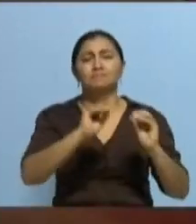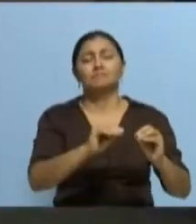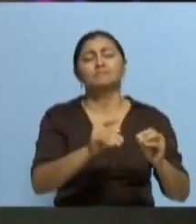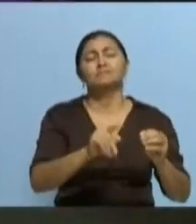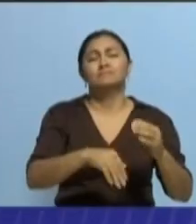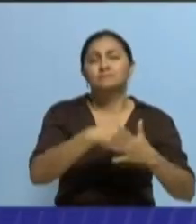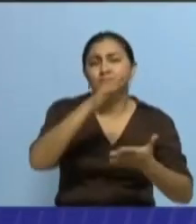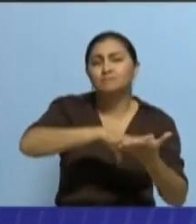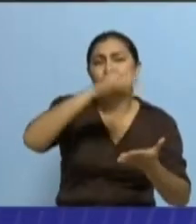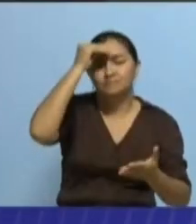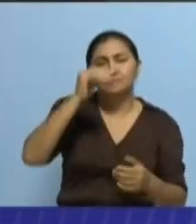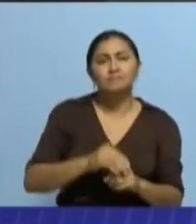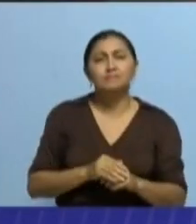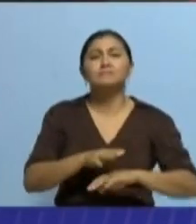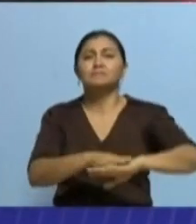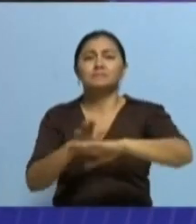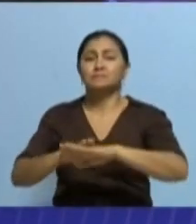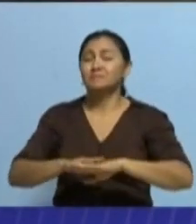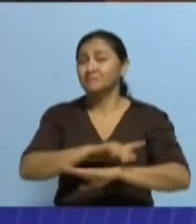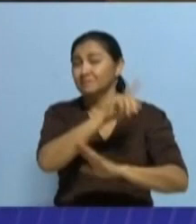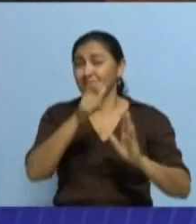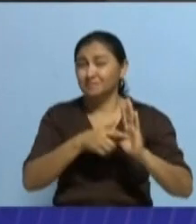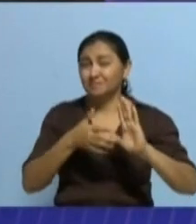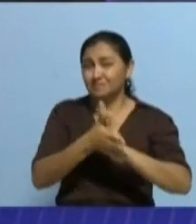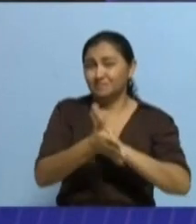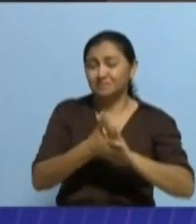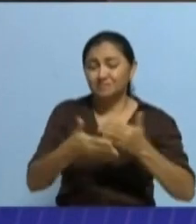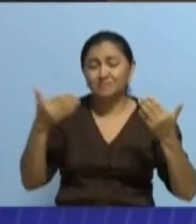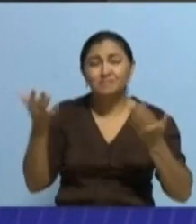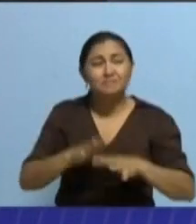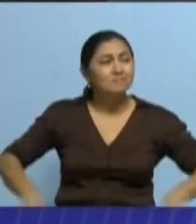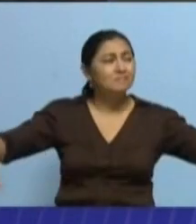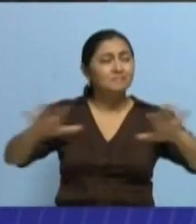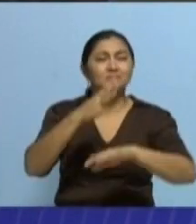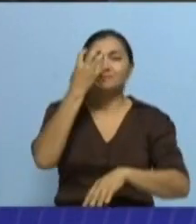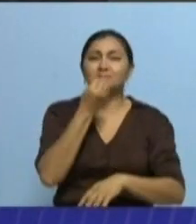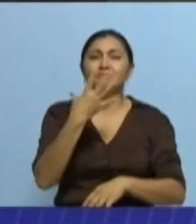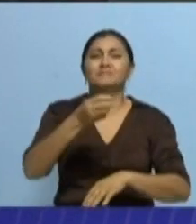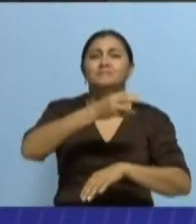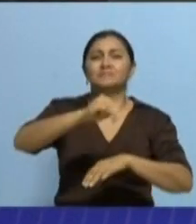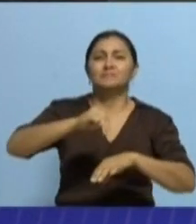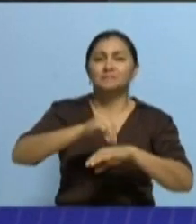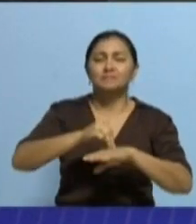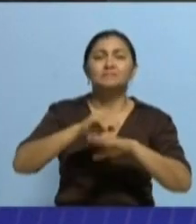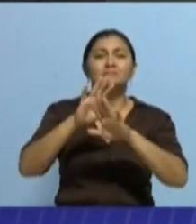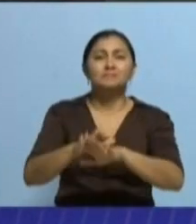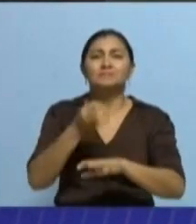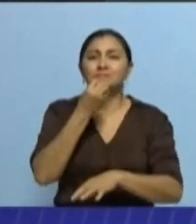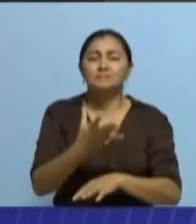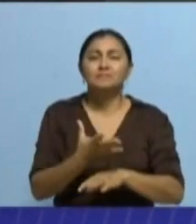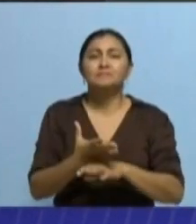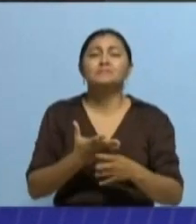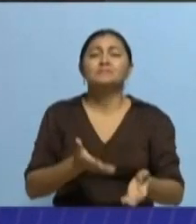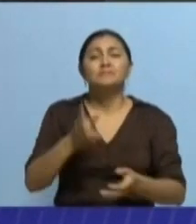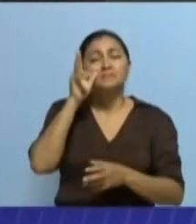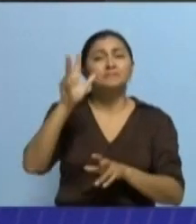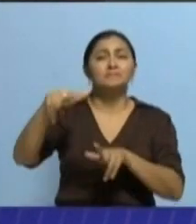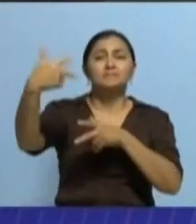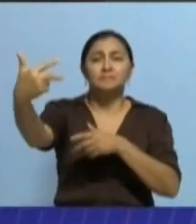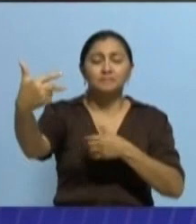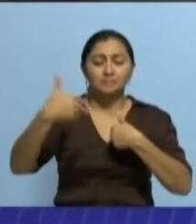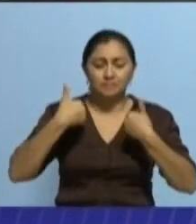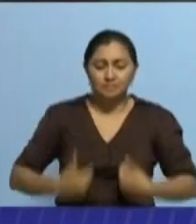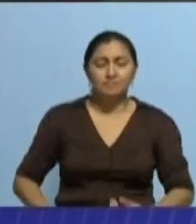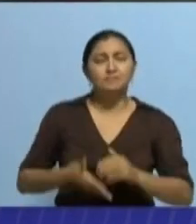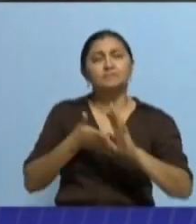Compañeros, es toda la información que le tengo desde este hermoso municipio de Mompós, en el centro del departamento de Bolívar, con la cámara de Jason Ochoa. Yo